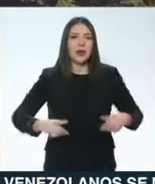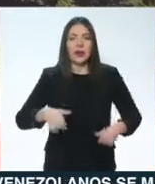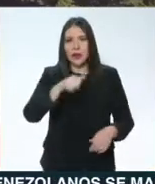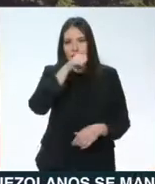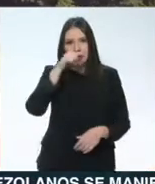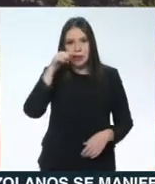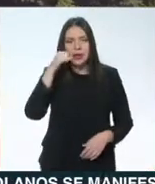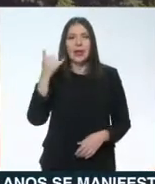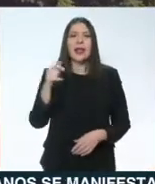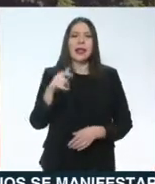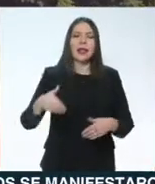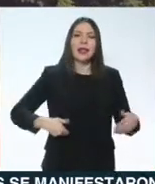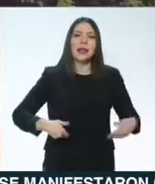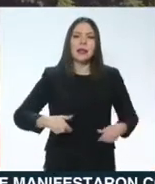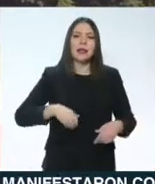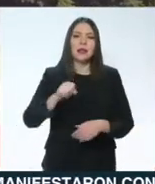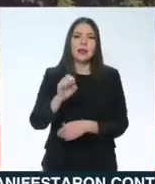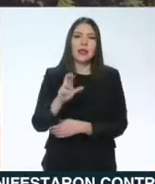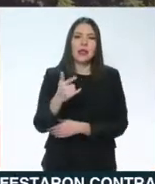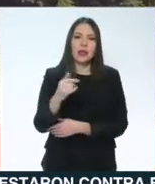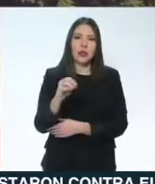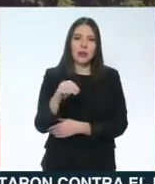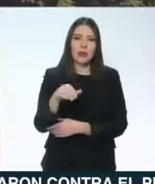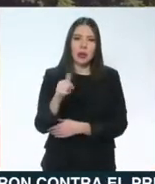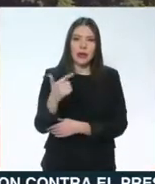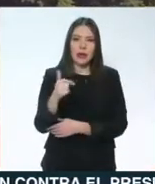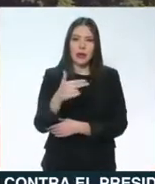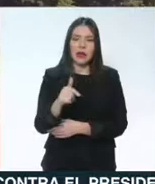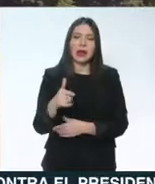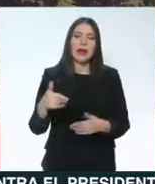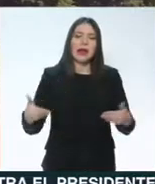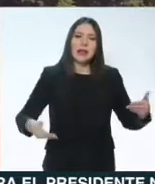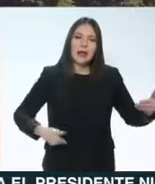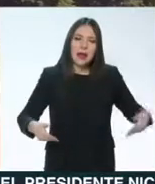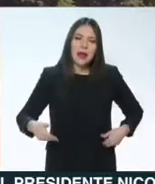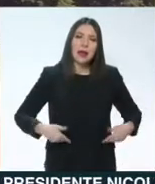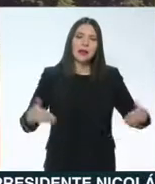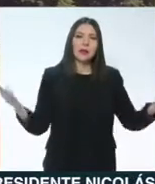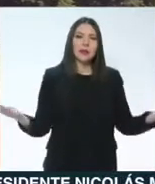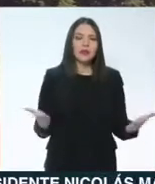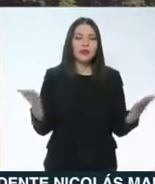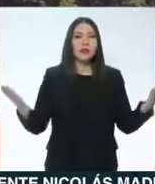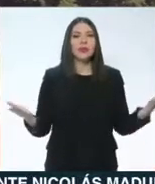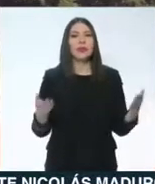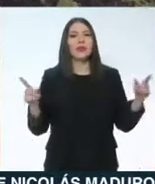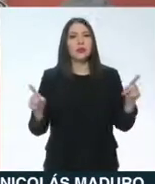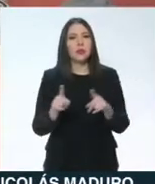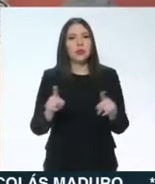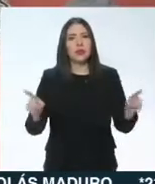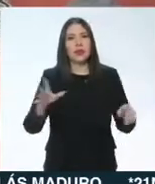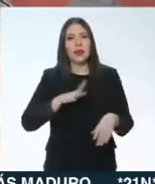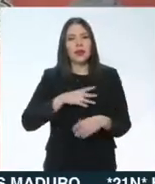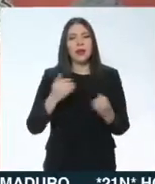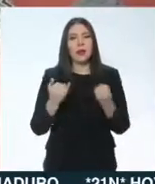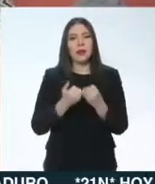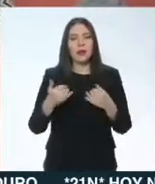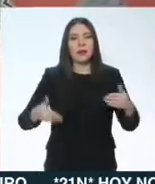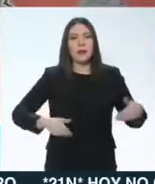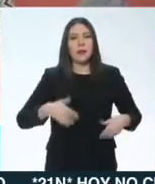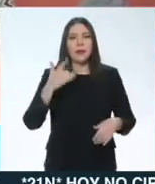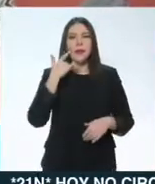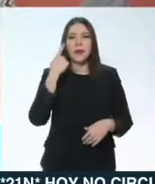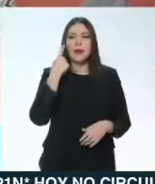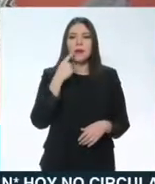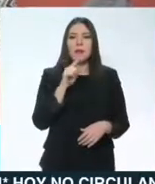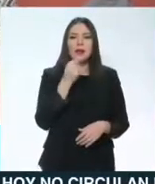con teatro, danza, música, y también vamos a tener espectáculos para los pequeños